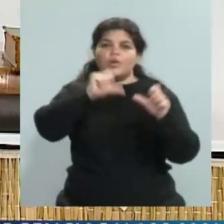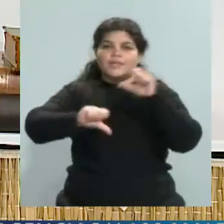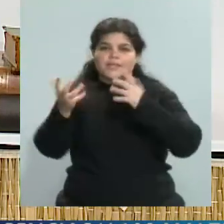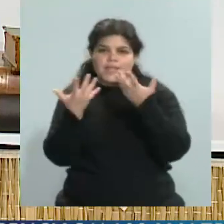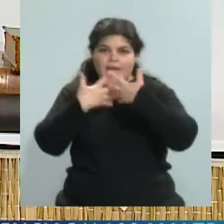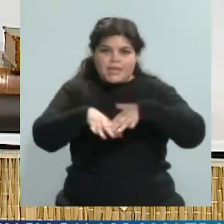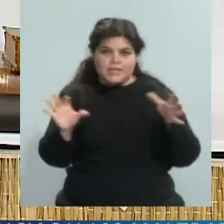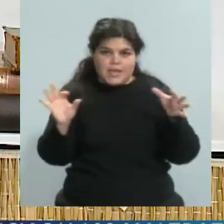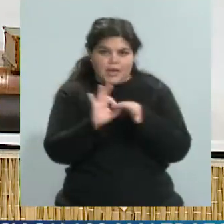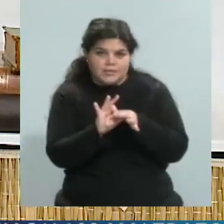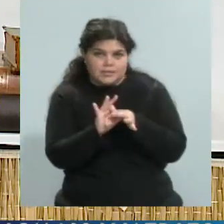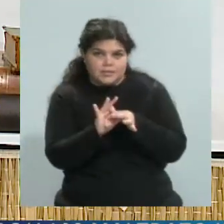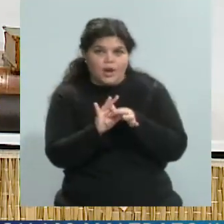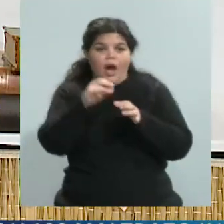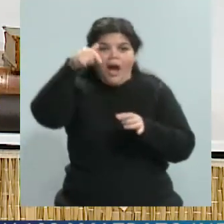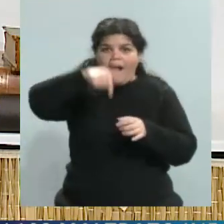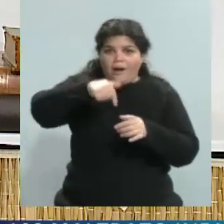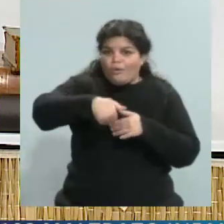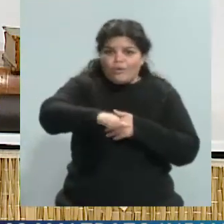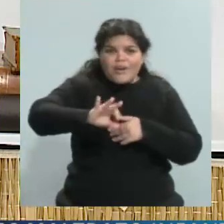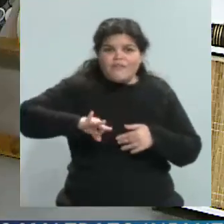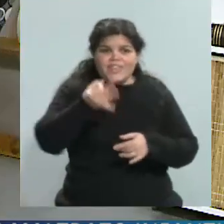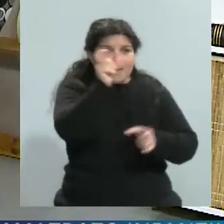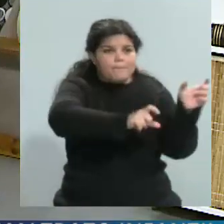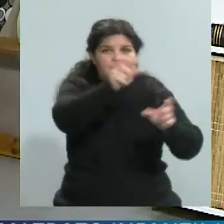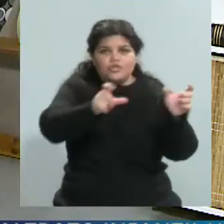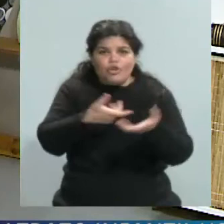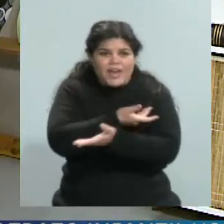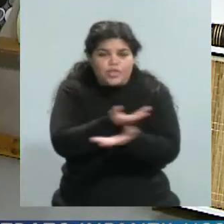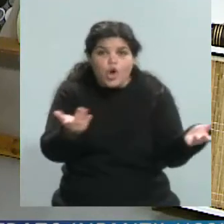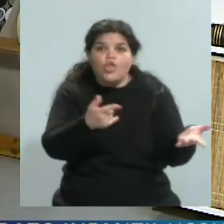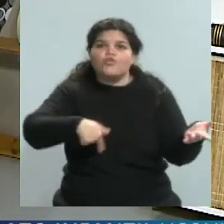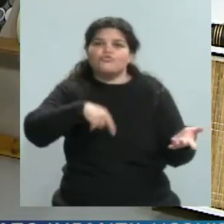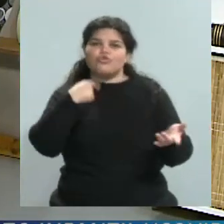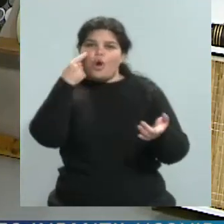que, como decíamos, hoy por hoy rigen a la vida de muchas personas y por ahí queríamos saber un